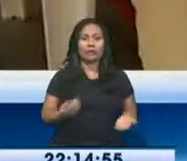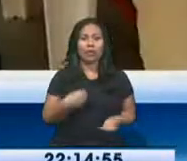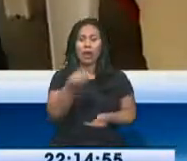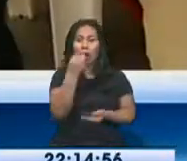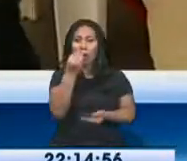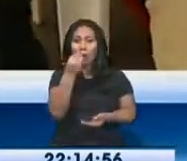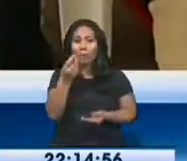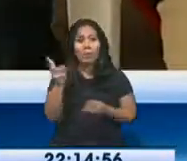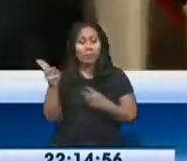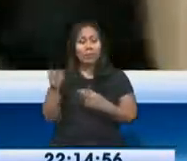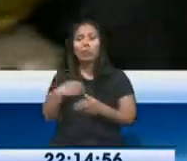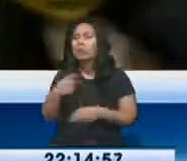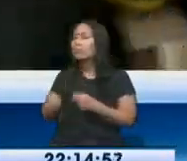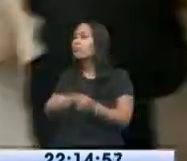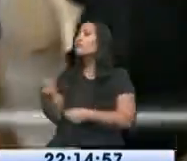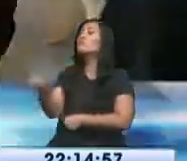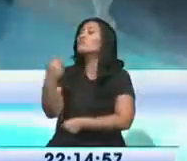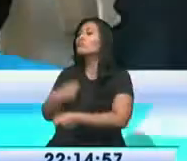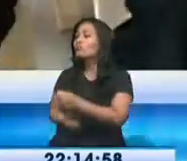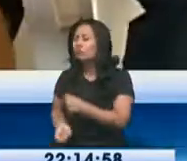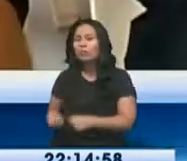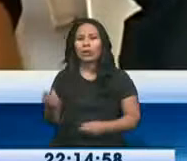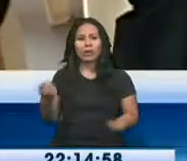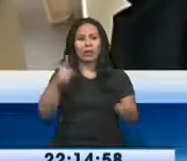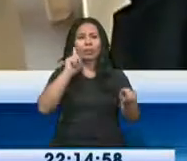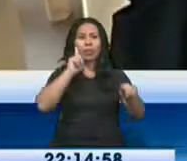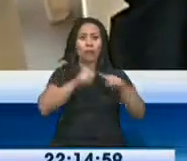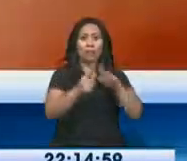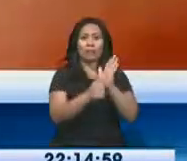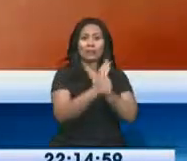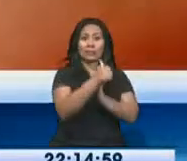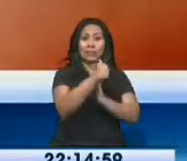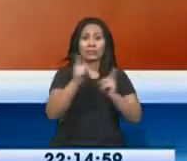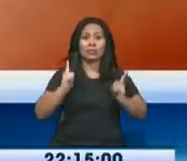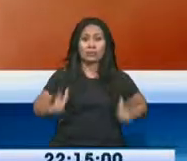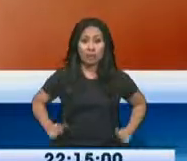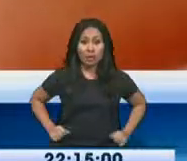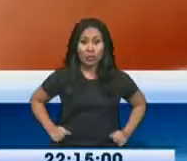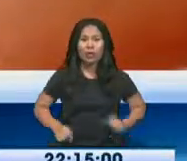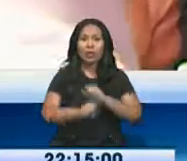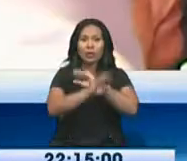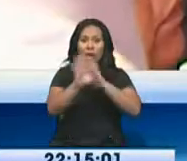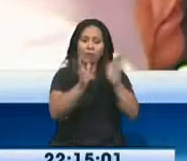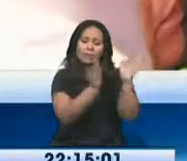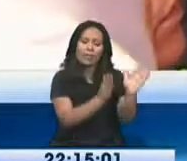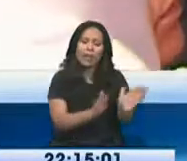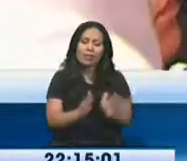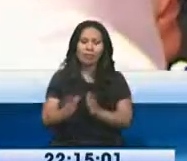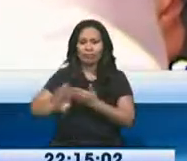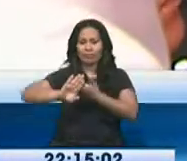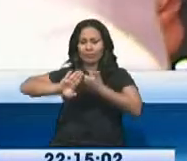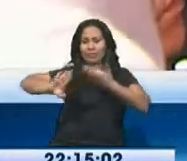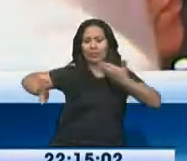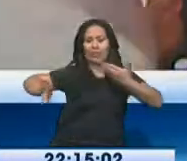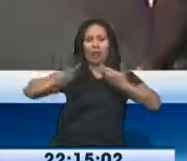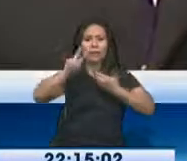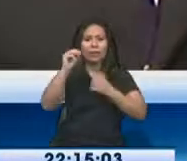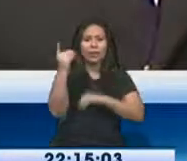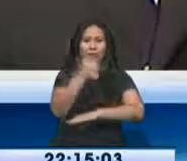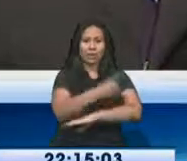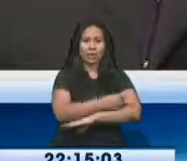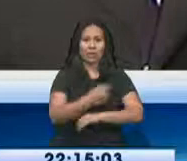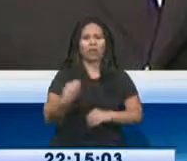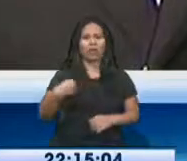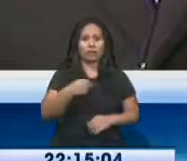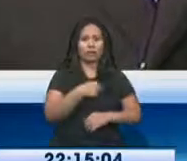comida. El tratamiento es articulado con el Ministerio de Salud, que definió un periodo de aislamiento de 20 días. Nosotros